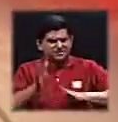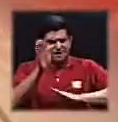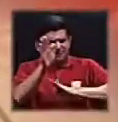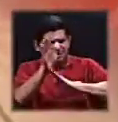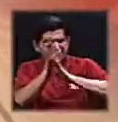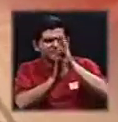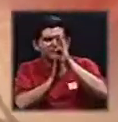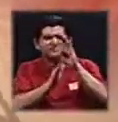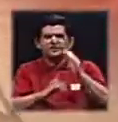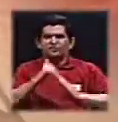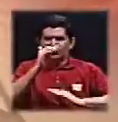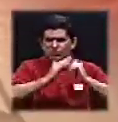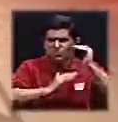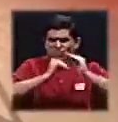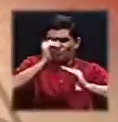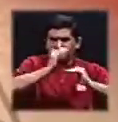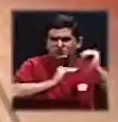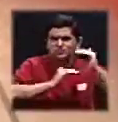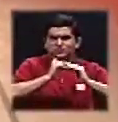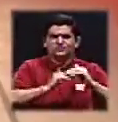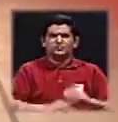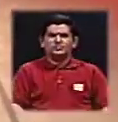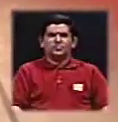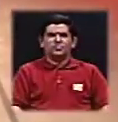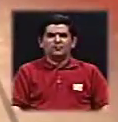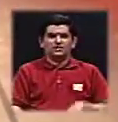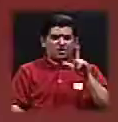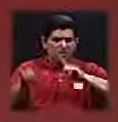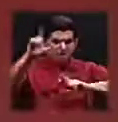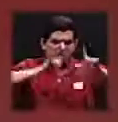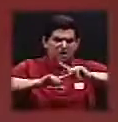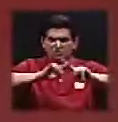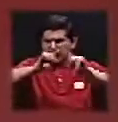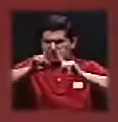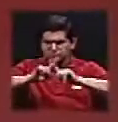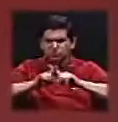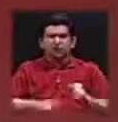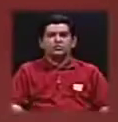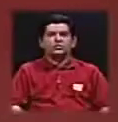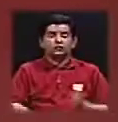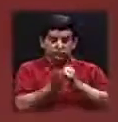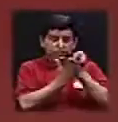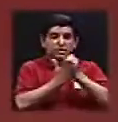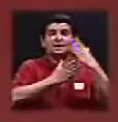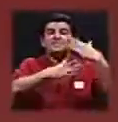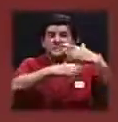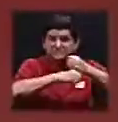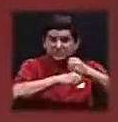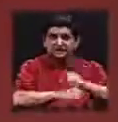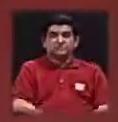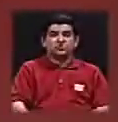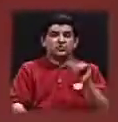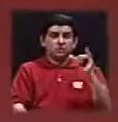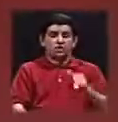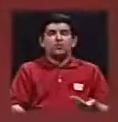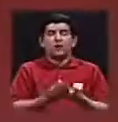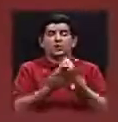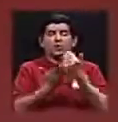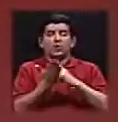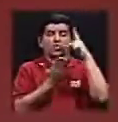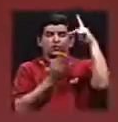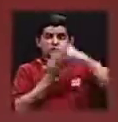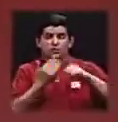desarrollo de construcción y de laboratorios, se van a hacer investigaciones, van a abrir nuevos